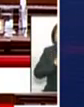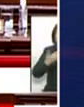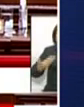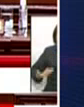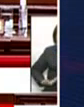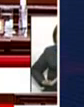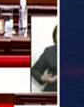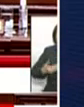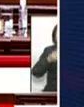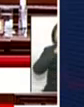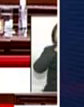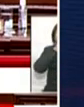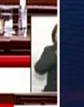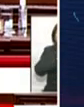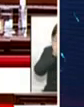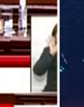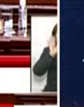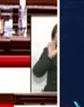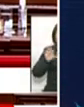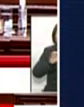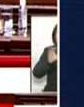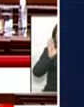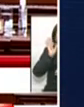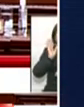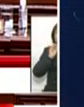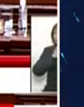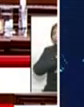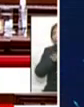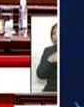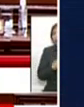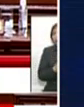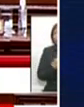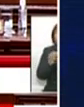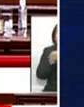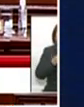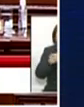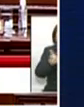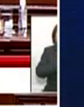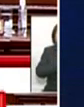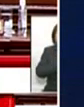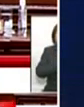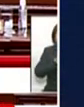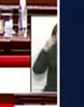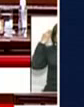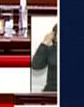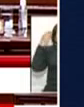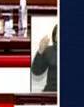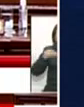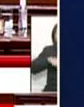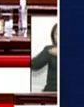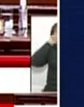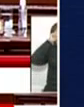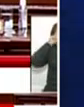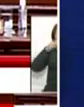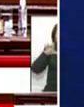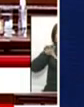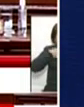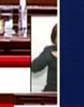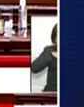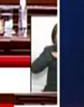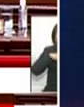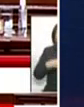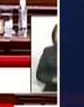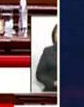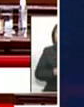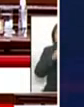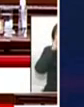Ejecutivo hoy por la encargatura del señor Merino, pero también es qué gestos de tratar de recuperar la confianza ciudadana